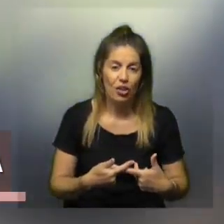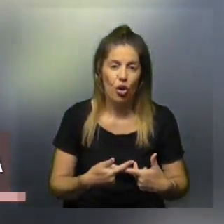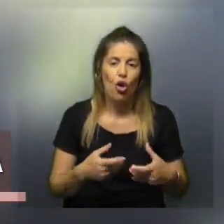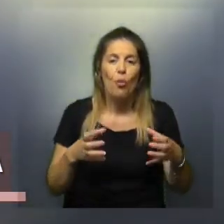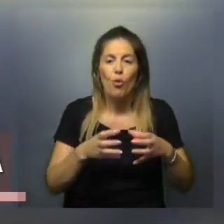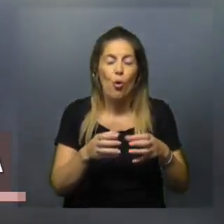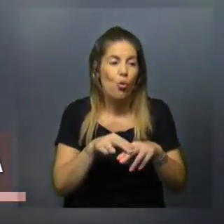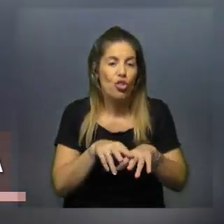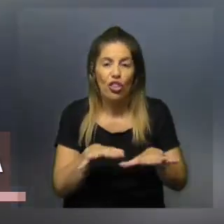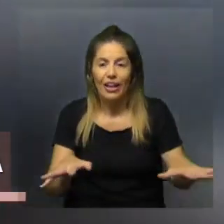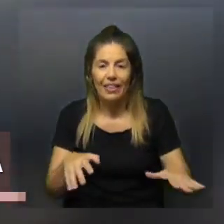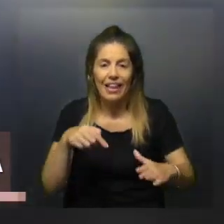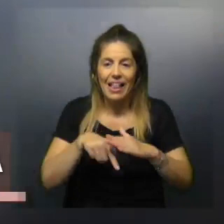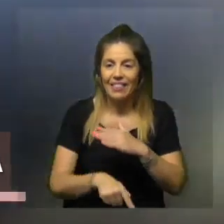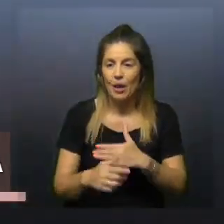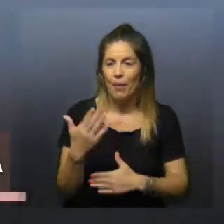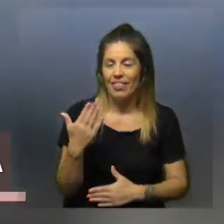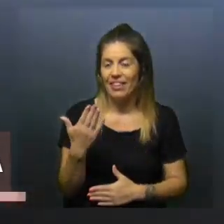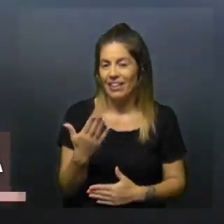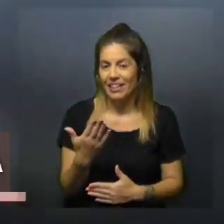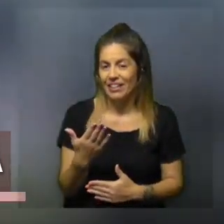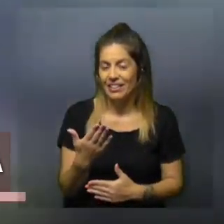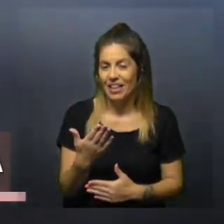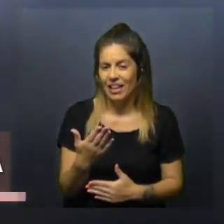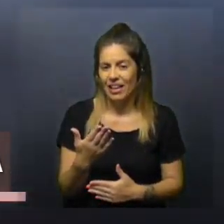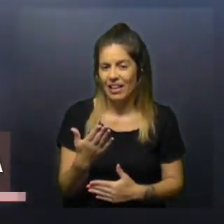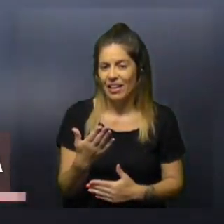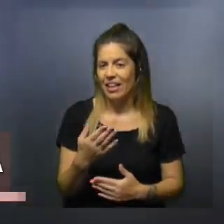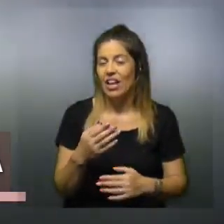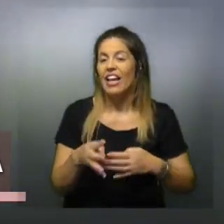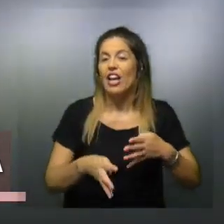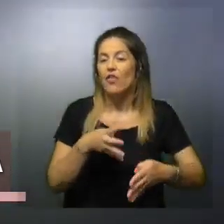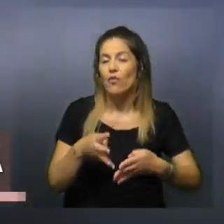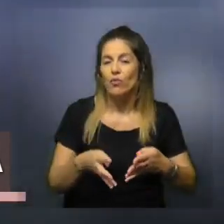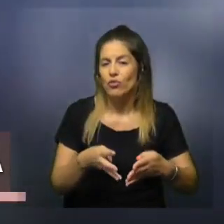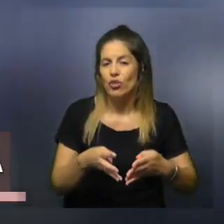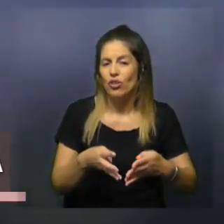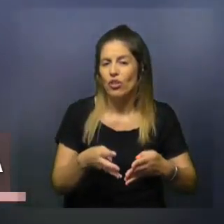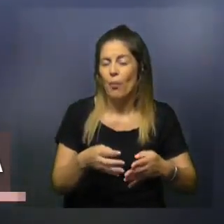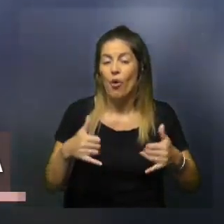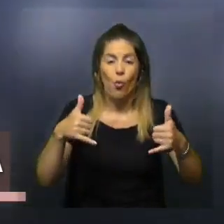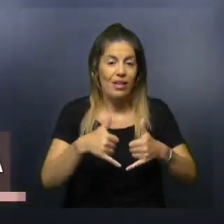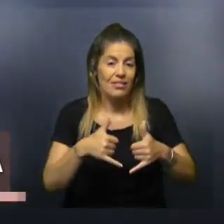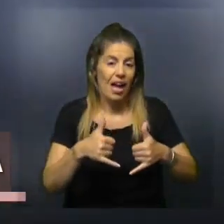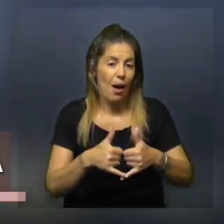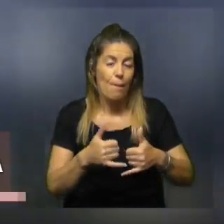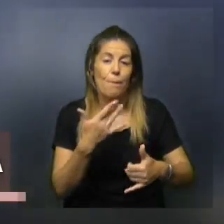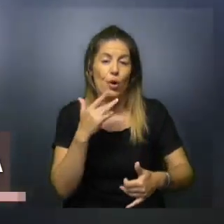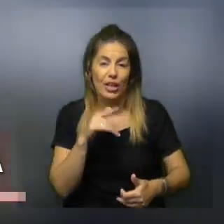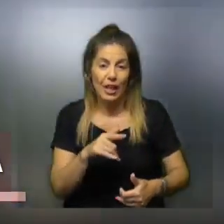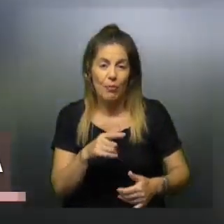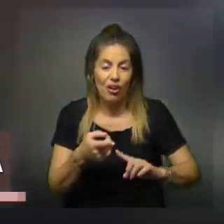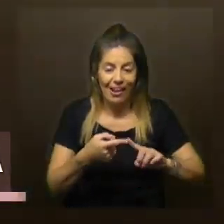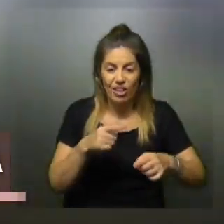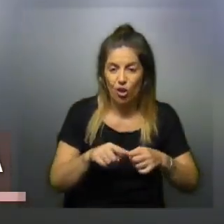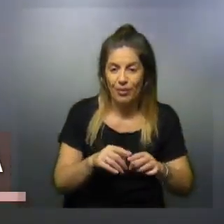de redes de extrema derecha que funcionan, de ultraderecha que funcionan a través de Telegram y de WhatsApp, por ejemplo, y que han ido coordinando